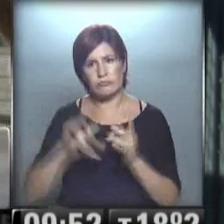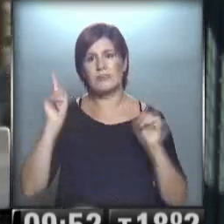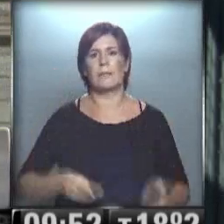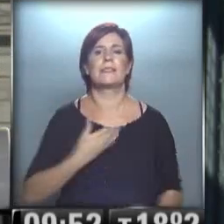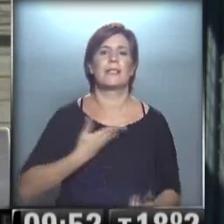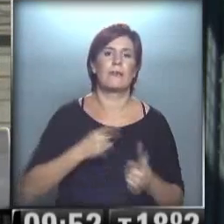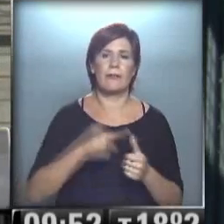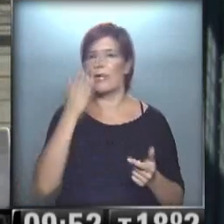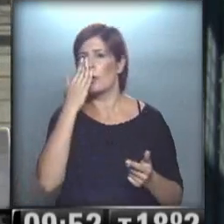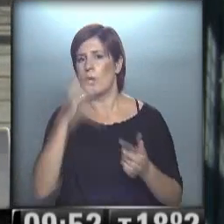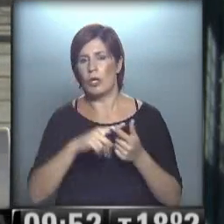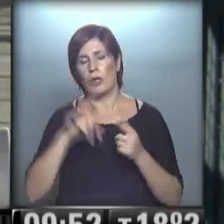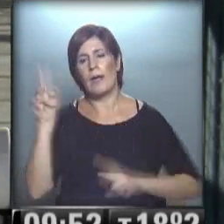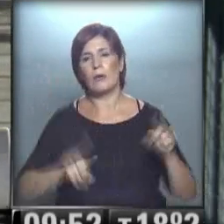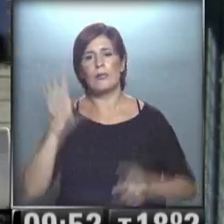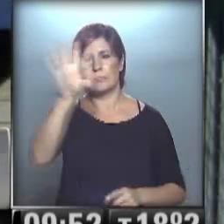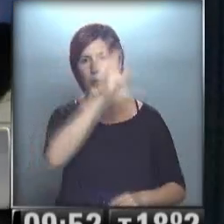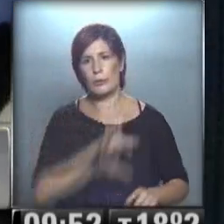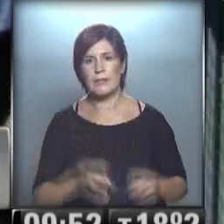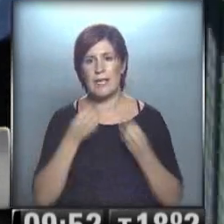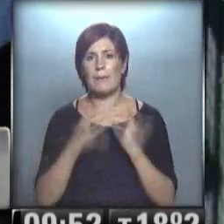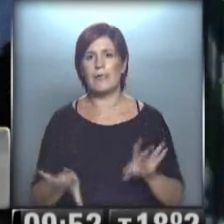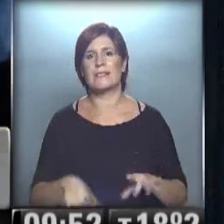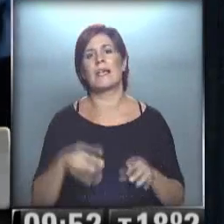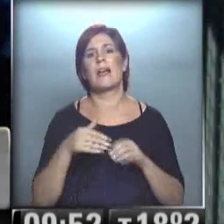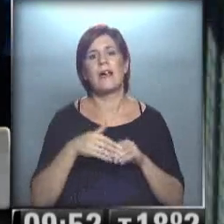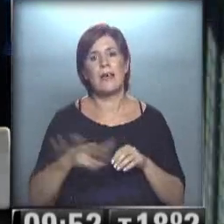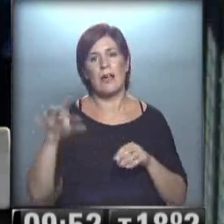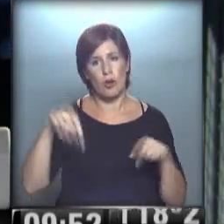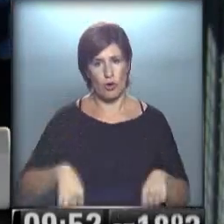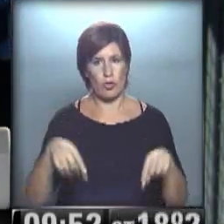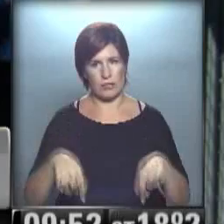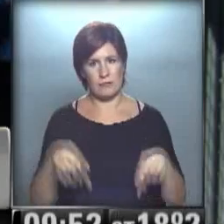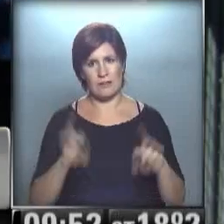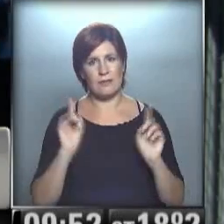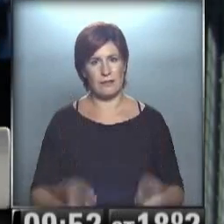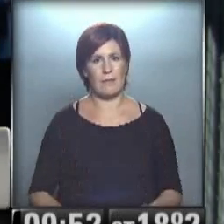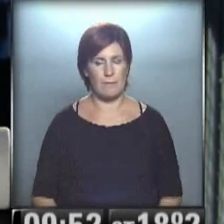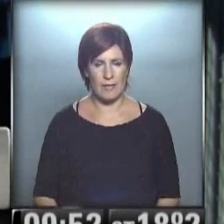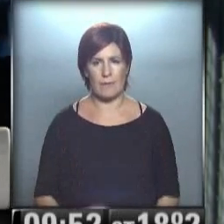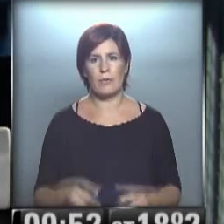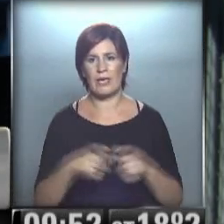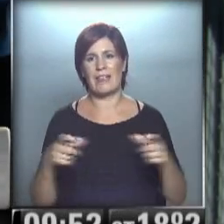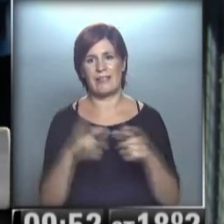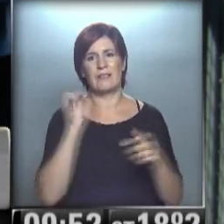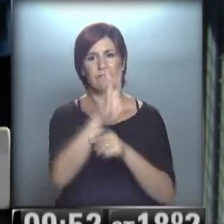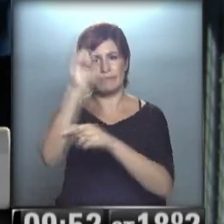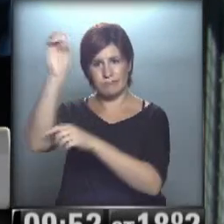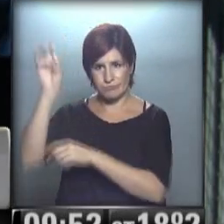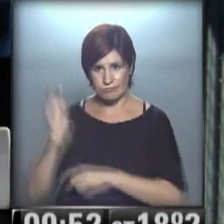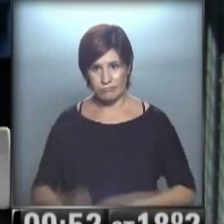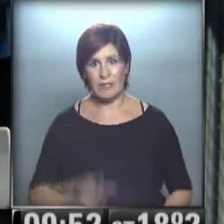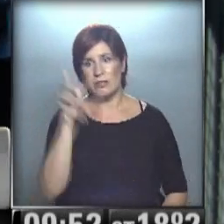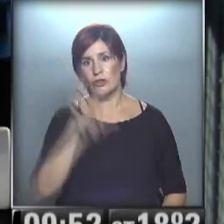Fe en Córdoba y había algunas provincias que comenzaban a vender a partir del día de hoy que tenía que ver con Cómo llegaban las entradas allí Así que esto lo